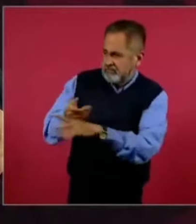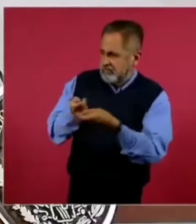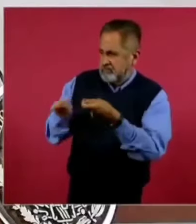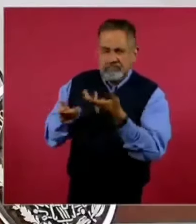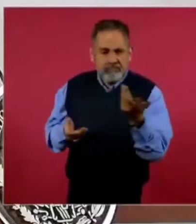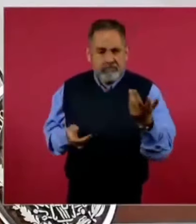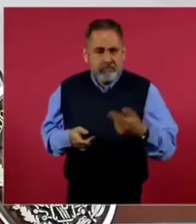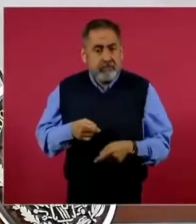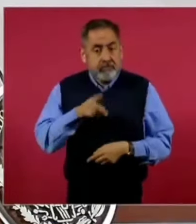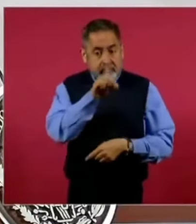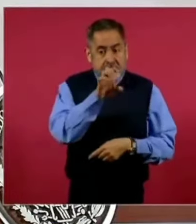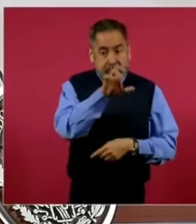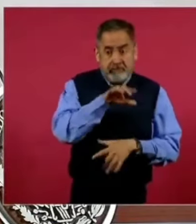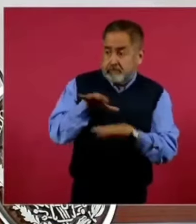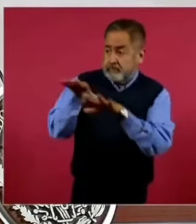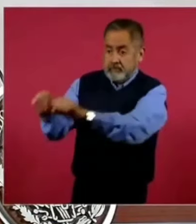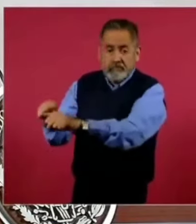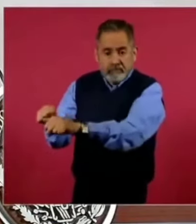lo detuvo